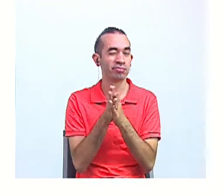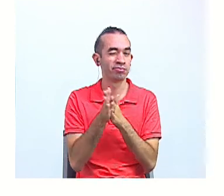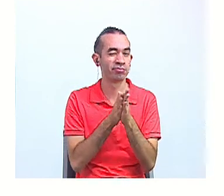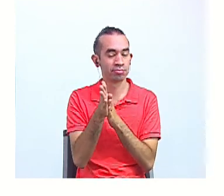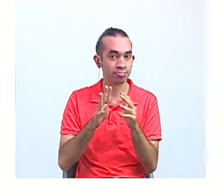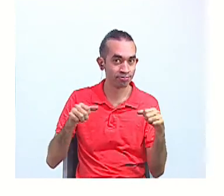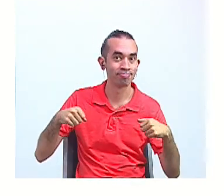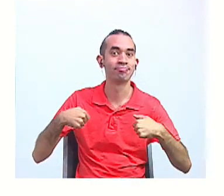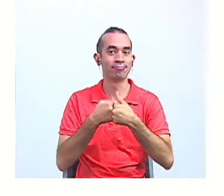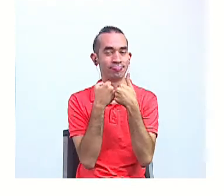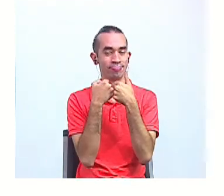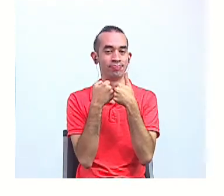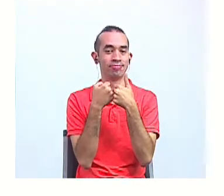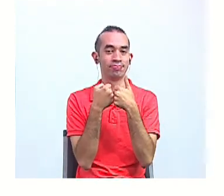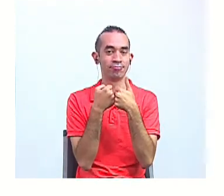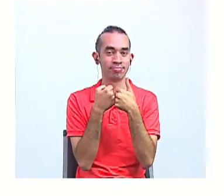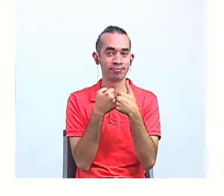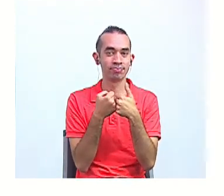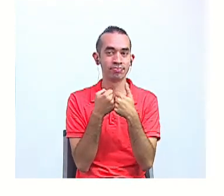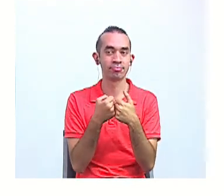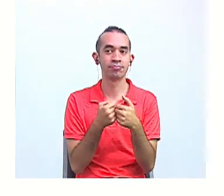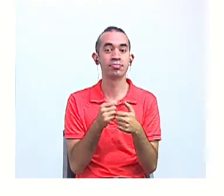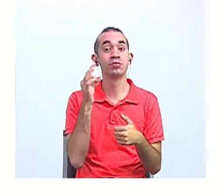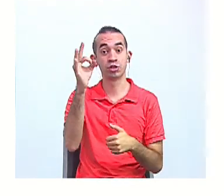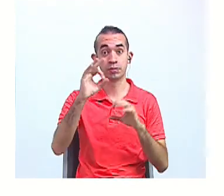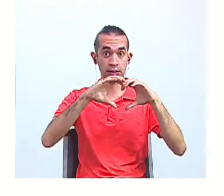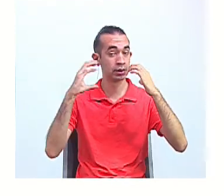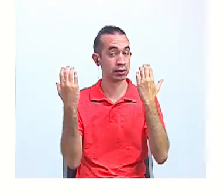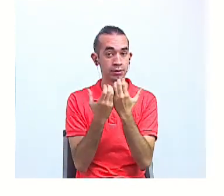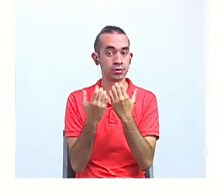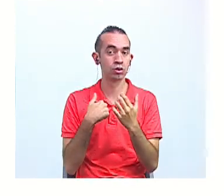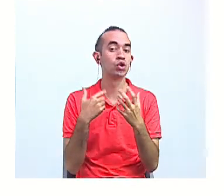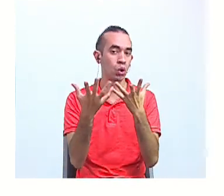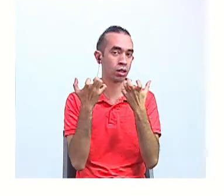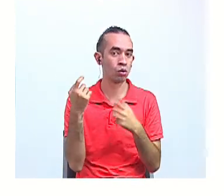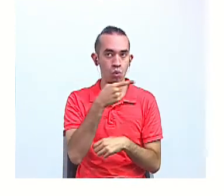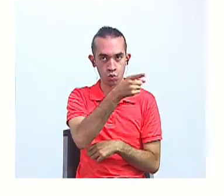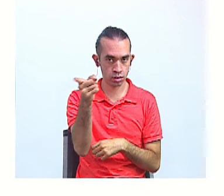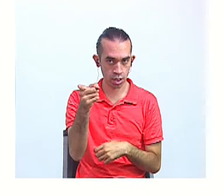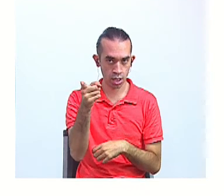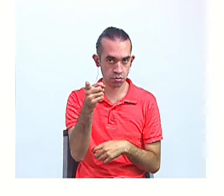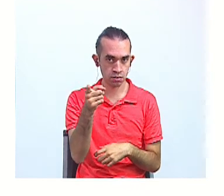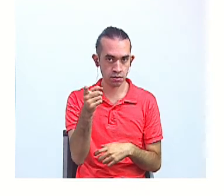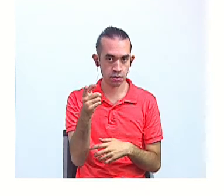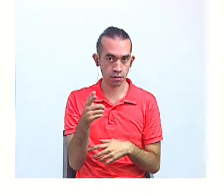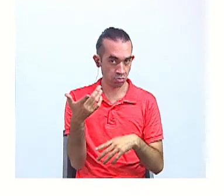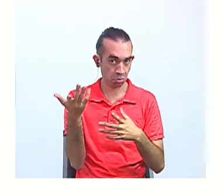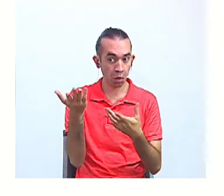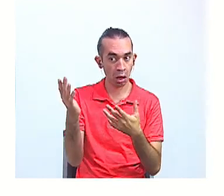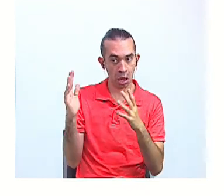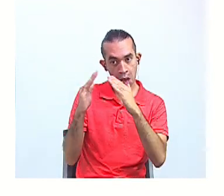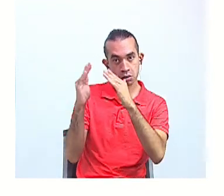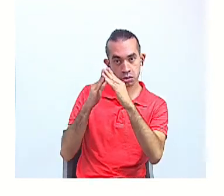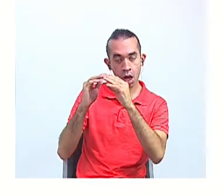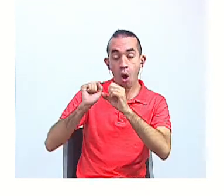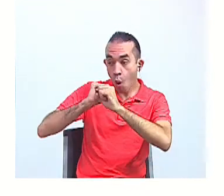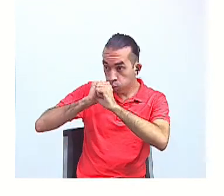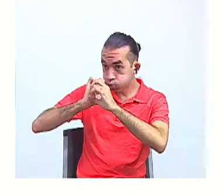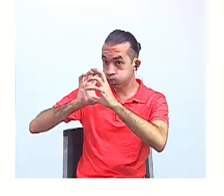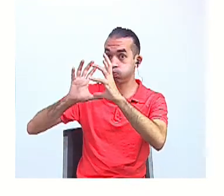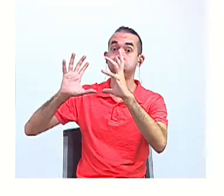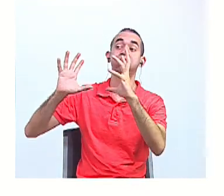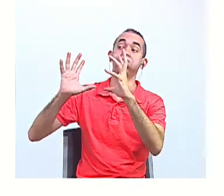reto. Para la siguiente clase, quiero que ustedes, si tienen ahí en la casa